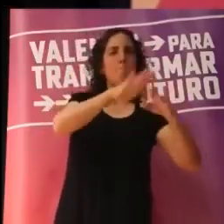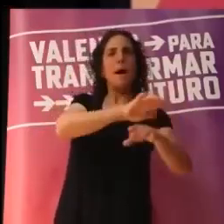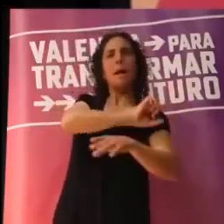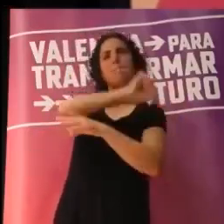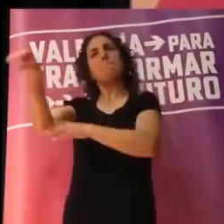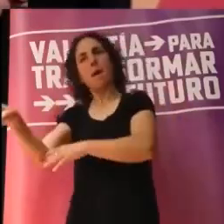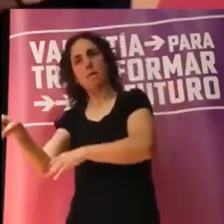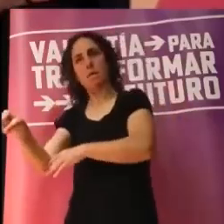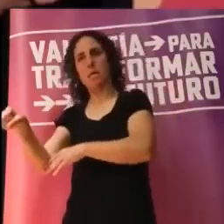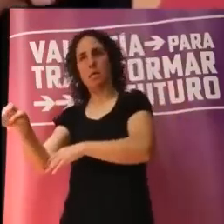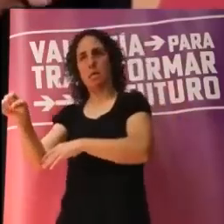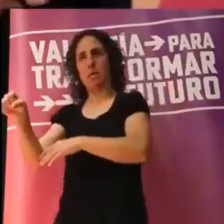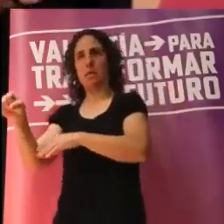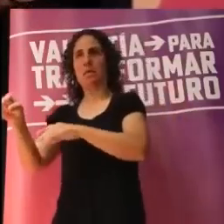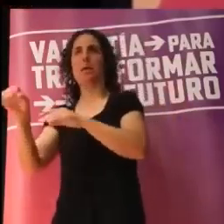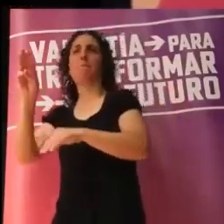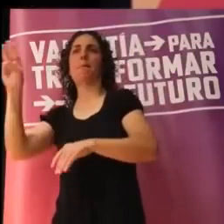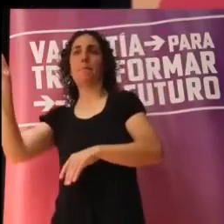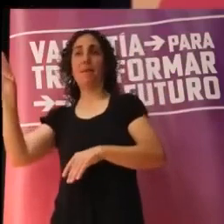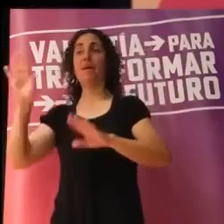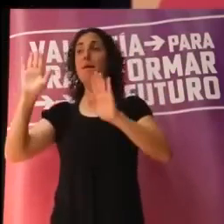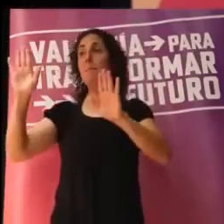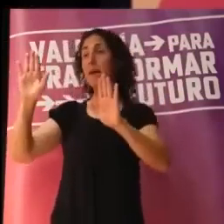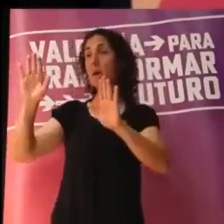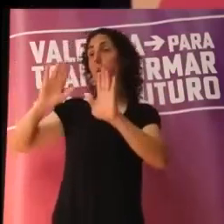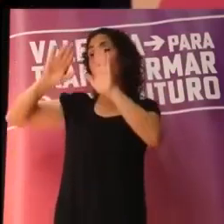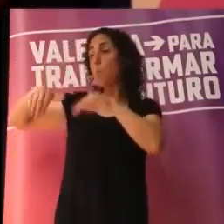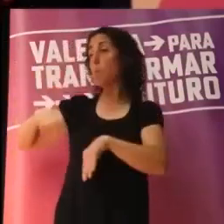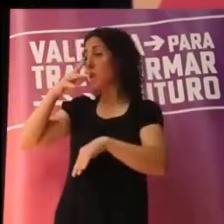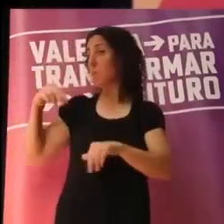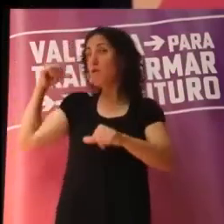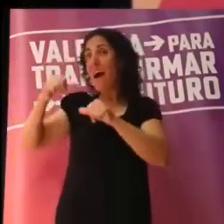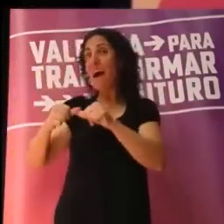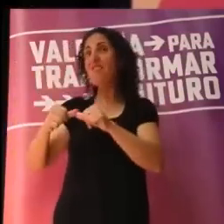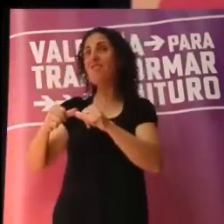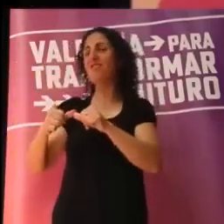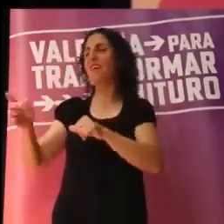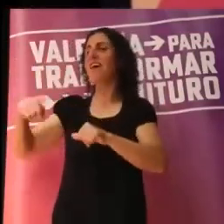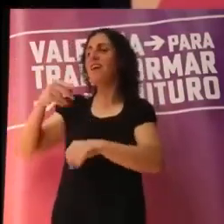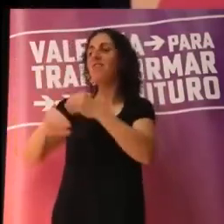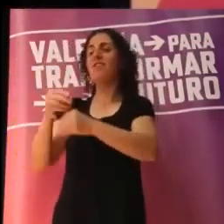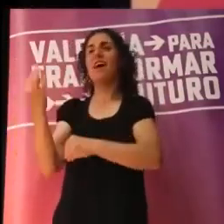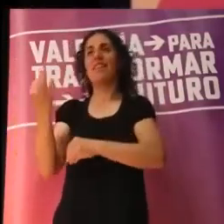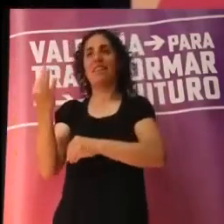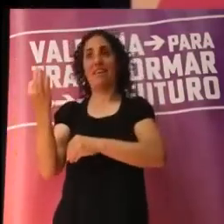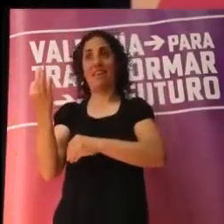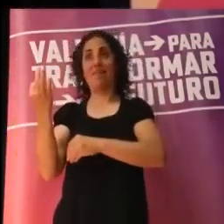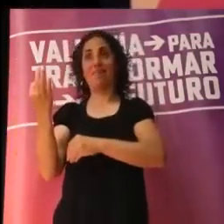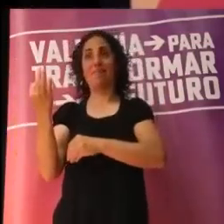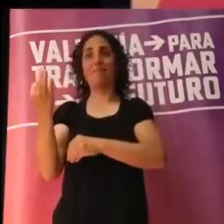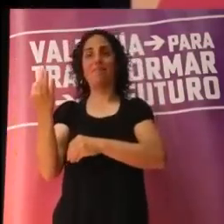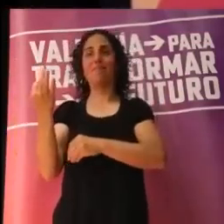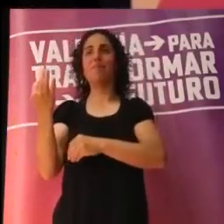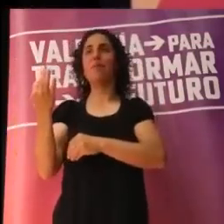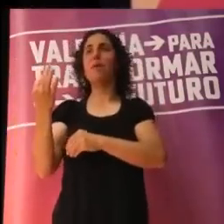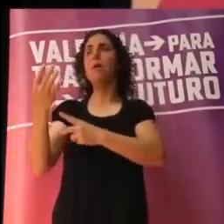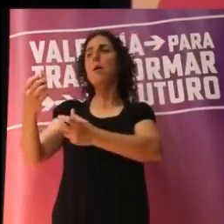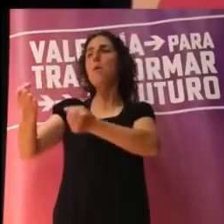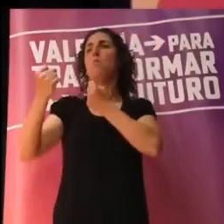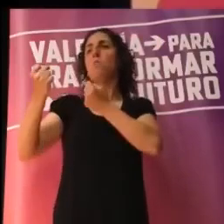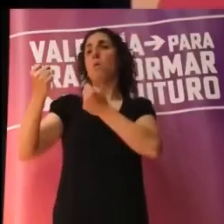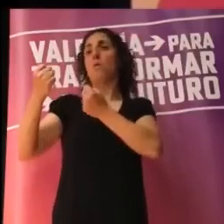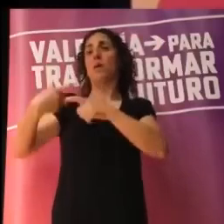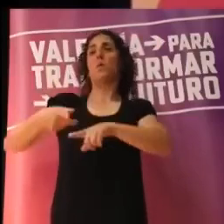pero desde luego lo que han hecho en los últimos años ha sido precisamente cimentar las condiciones del mantenimiento de un poder